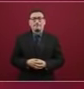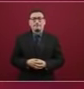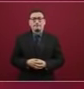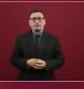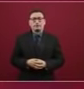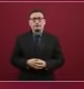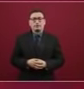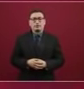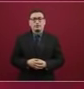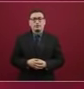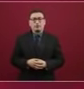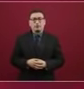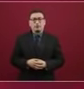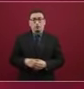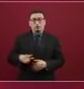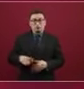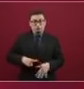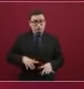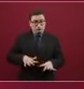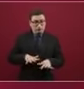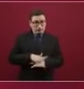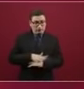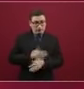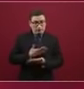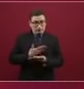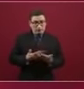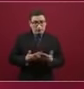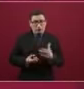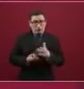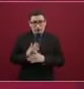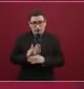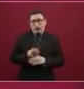nueva administración. Sin embargo,